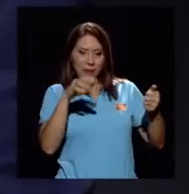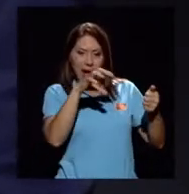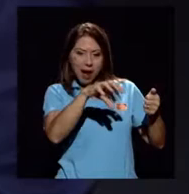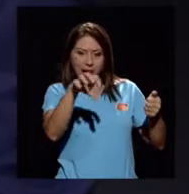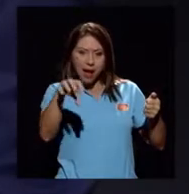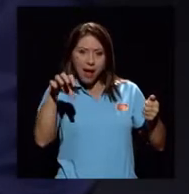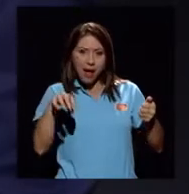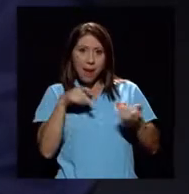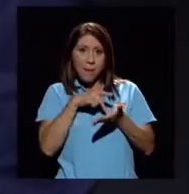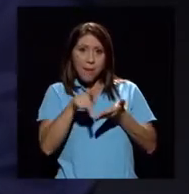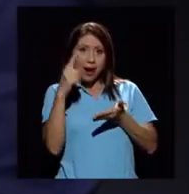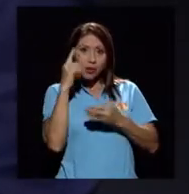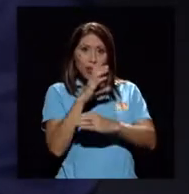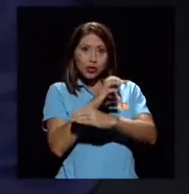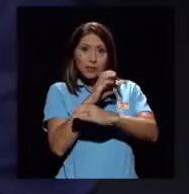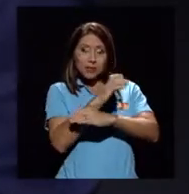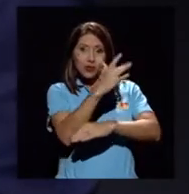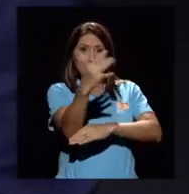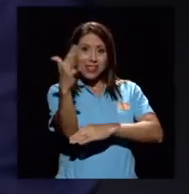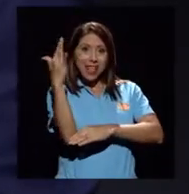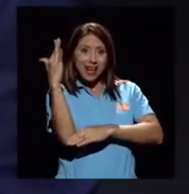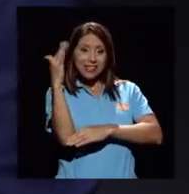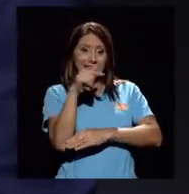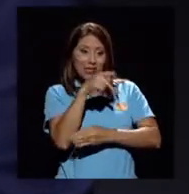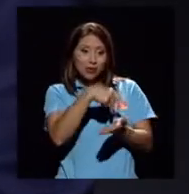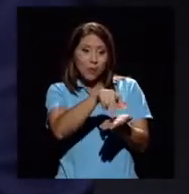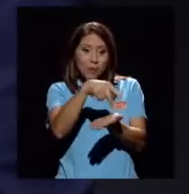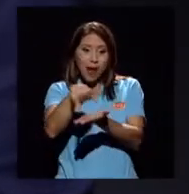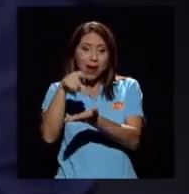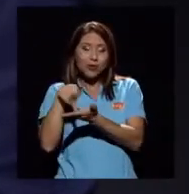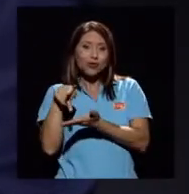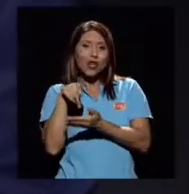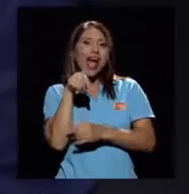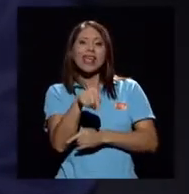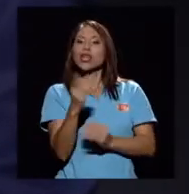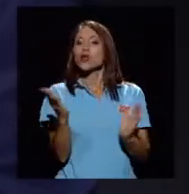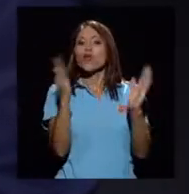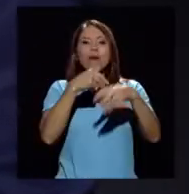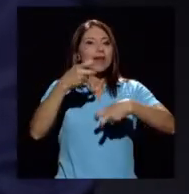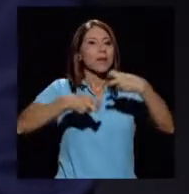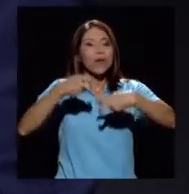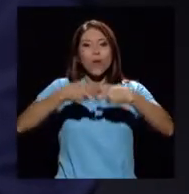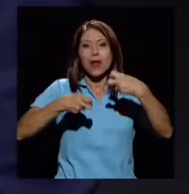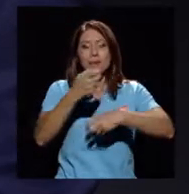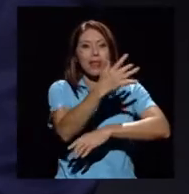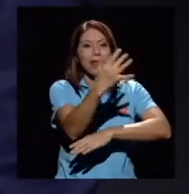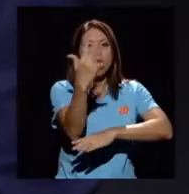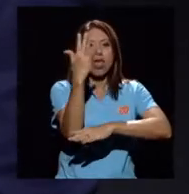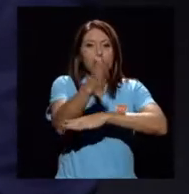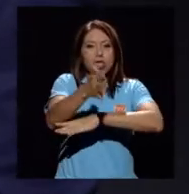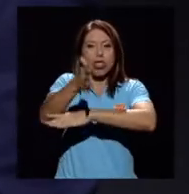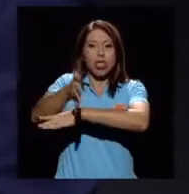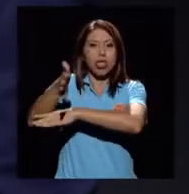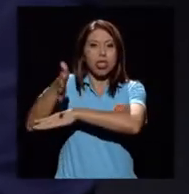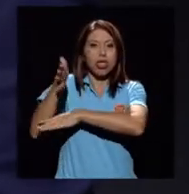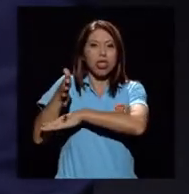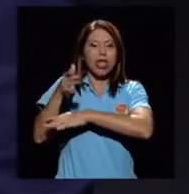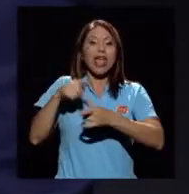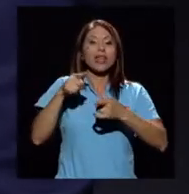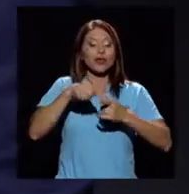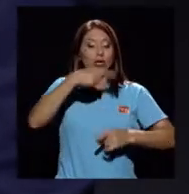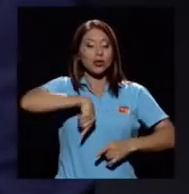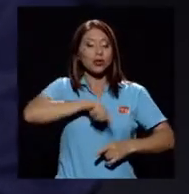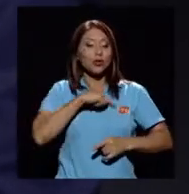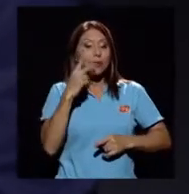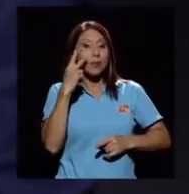donde no había alta amenaza de deforestación, ¿verdad? Lo que hicimos fue ver con las características de estos pagos otras